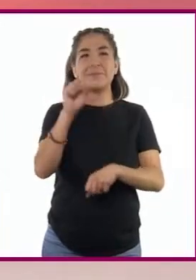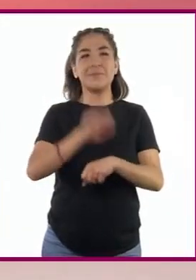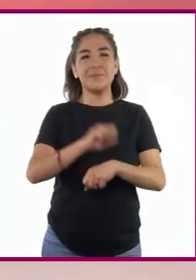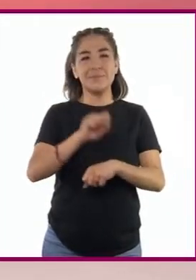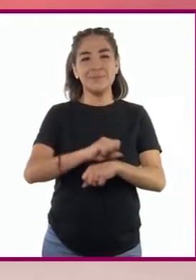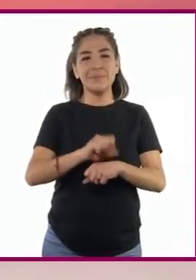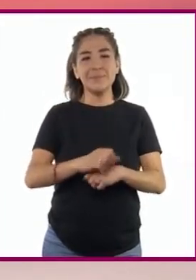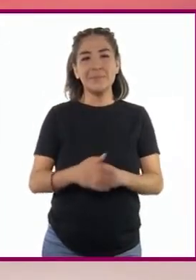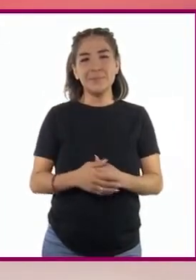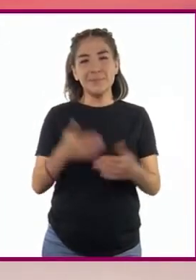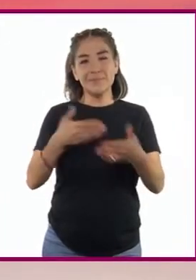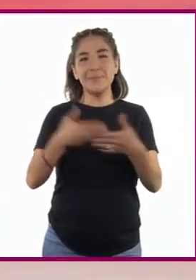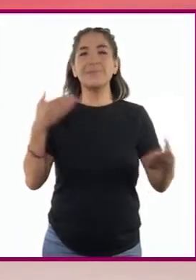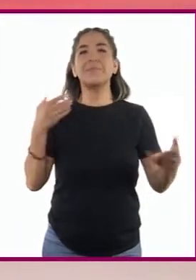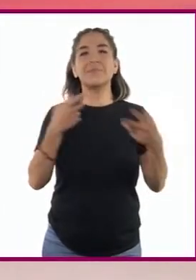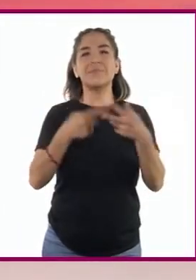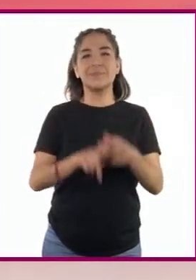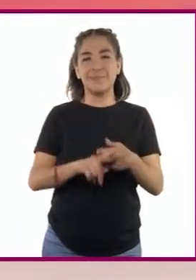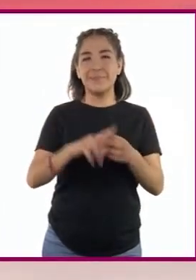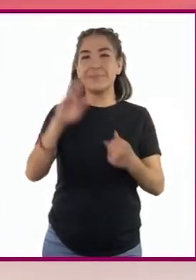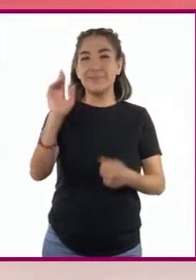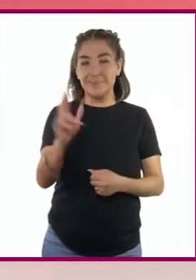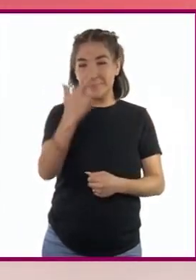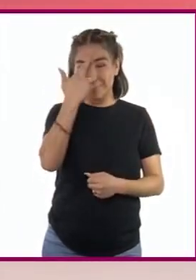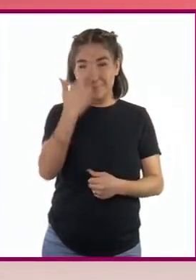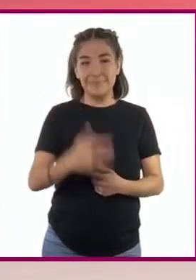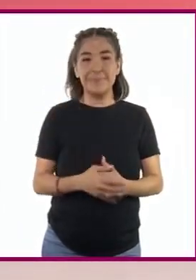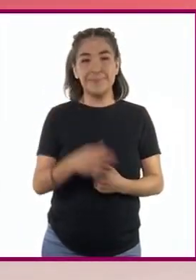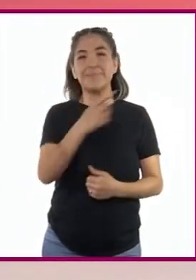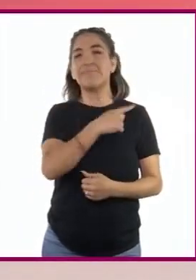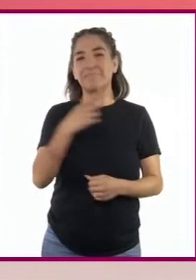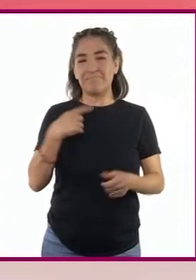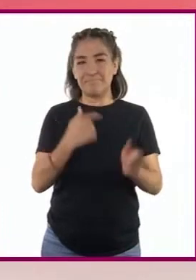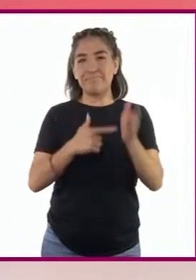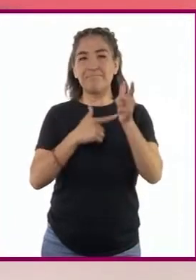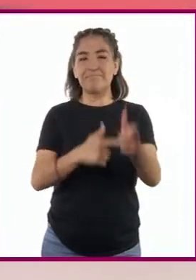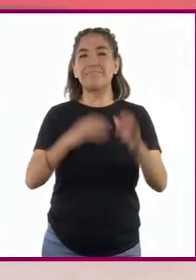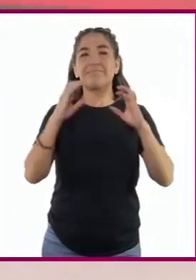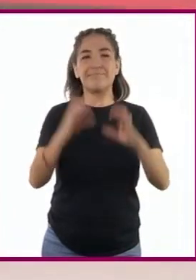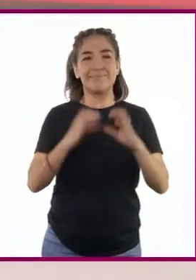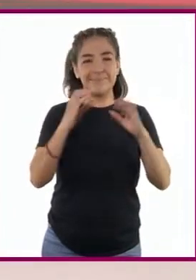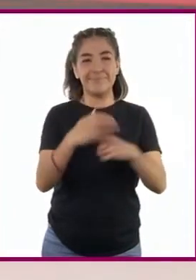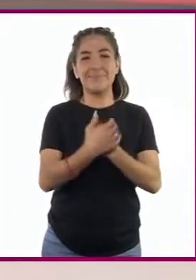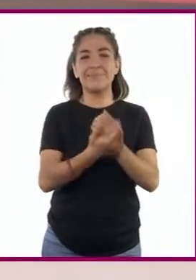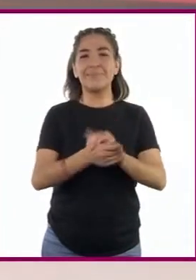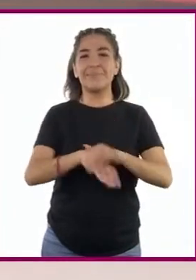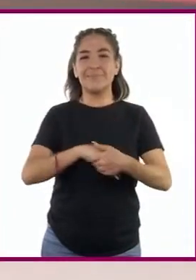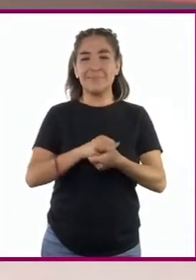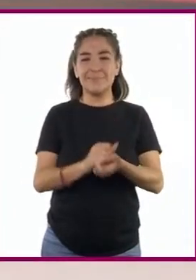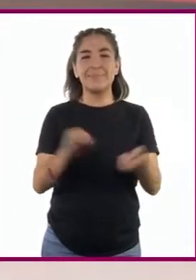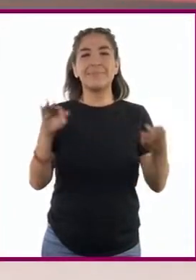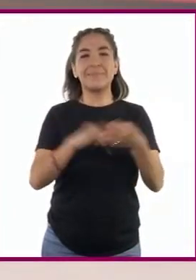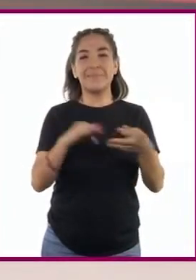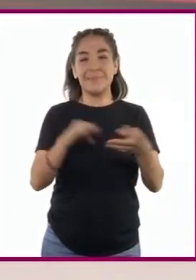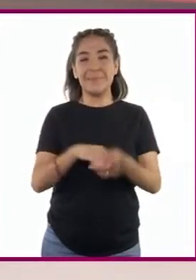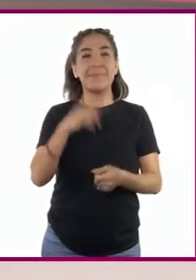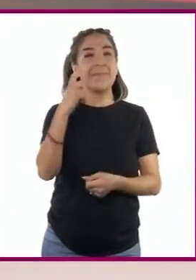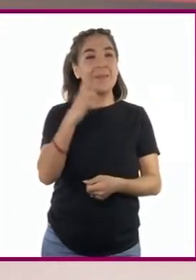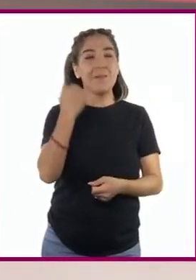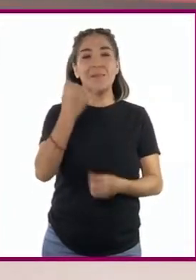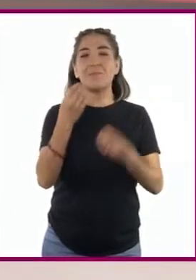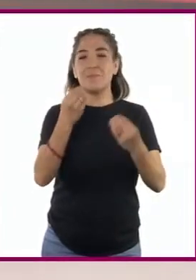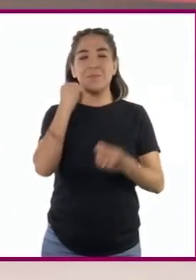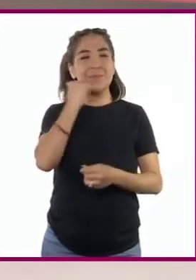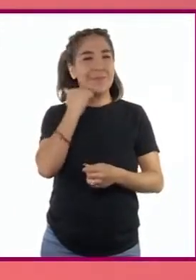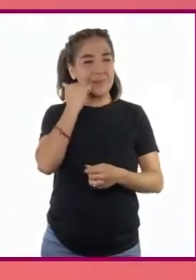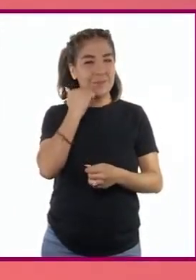secundaria. Antes de iniciar, les recuerdo que debemos seguir cuidándonos, lavando frecuentemente nuestras manos con agua y